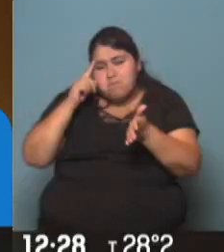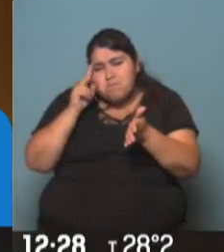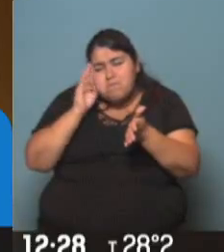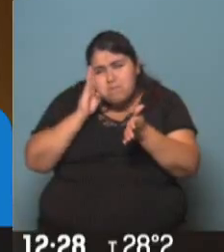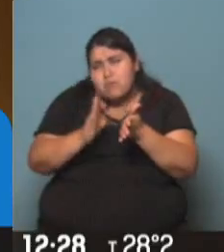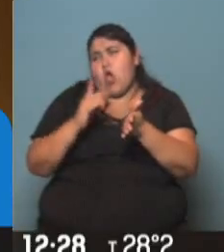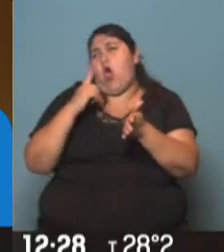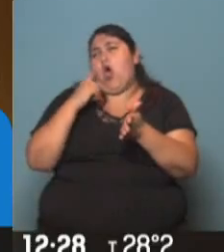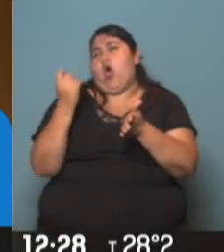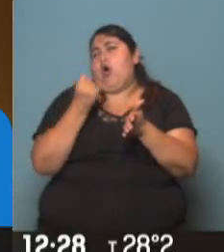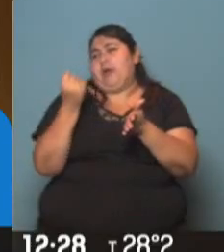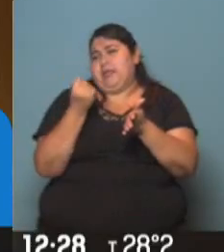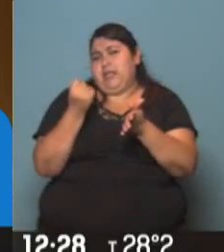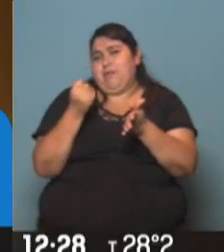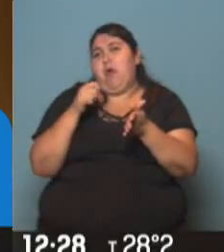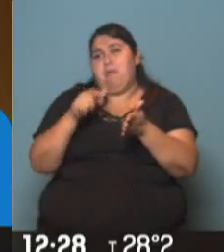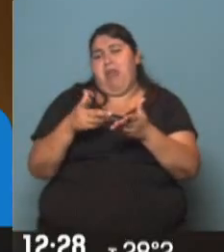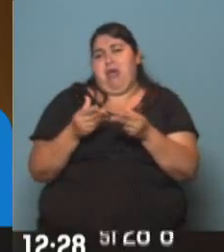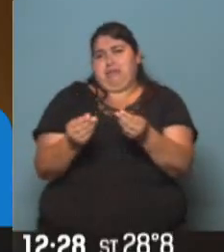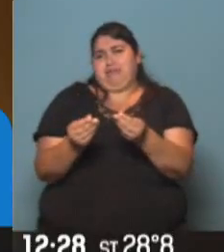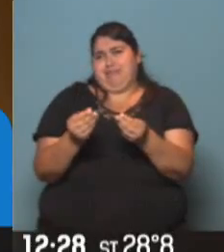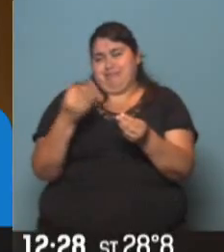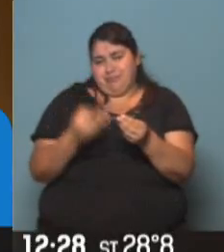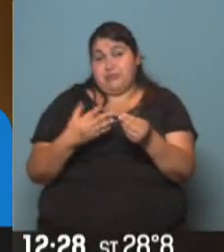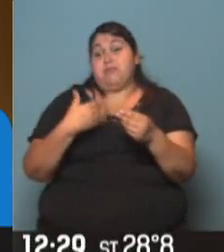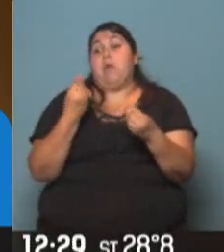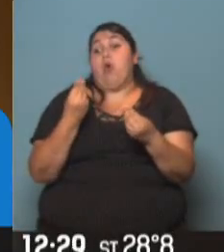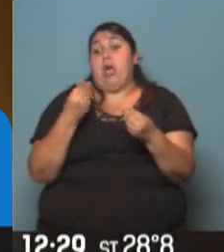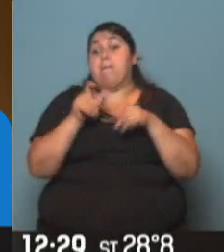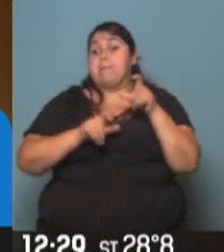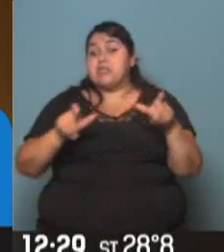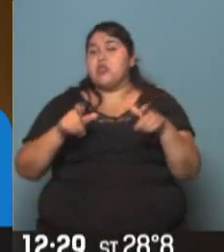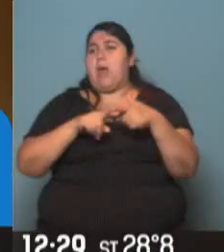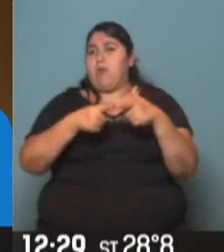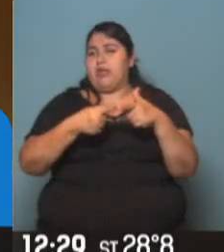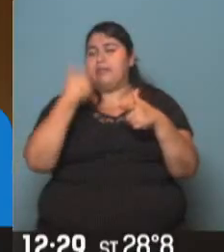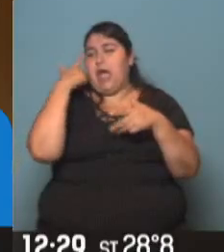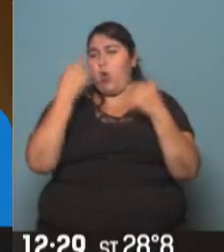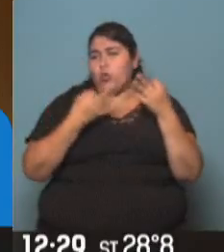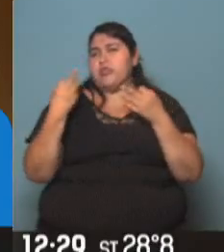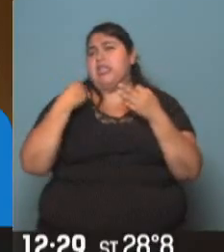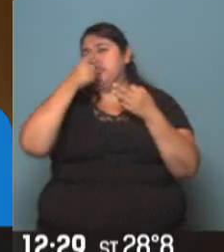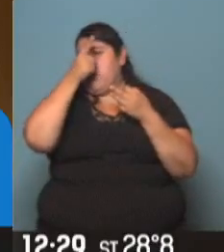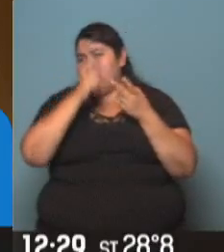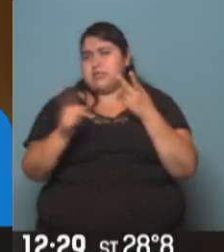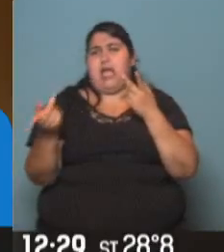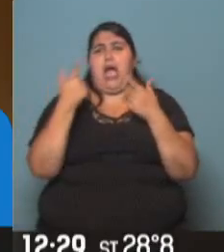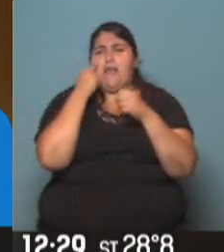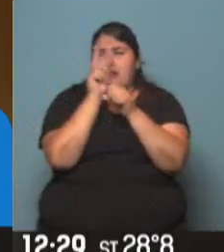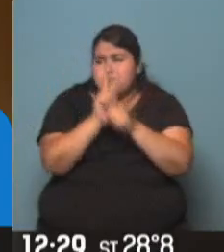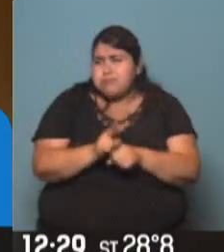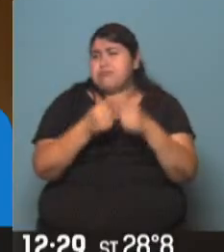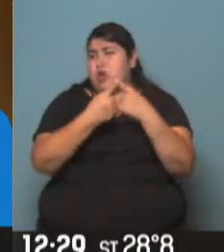a ser el cambio de digamos más sustentable porque podemos puede llevar adelante políticas de justicia de policía de resguardo